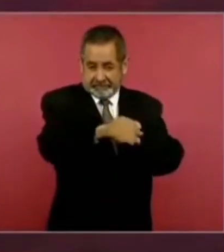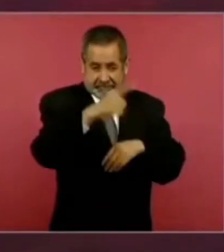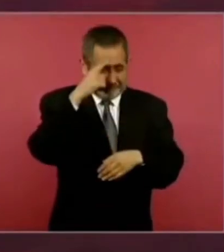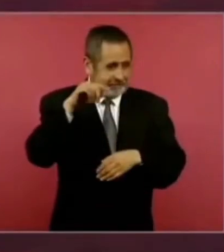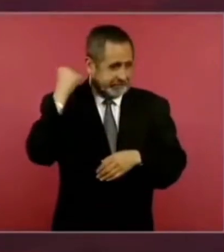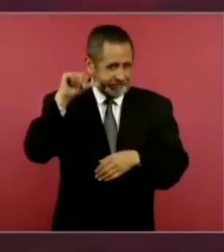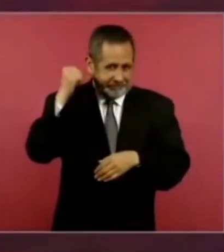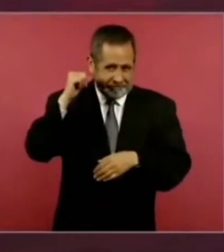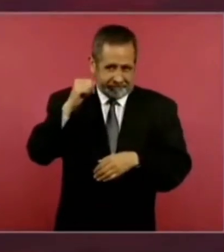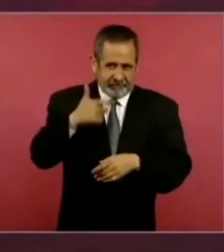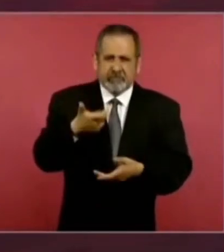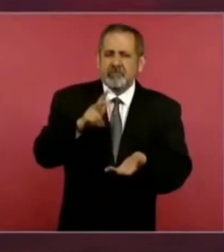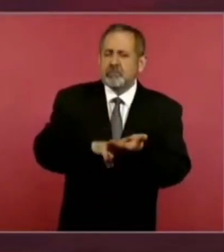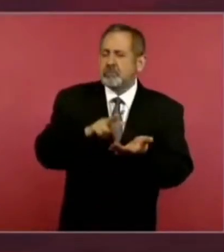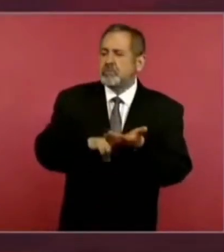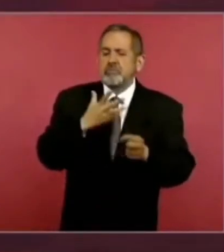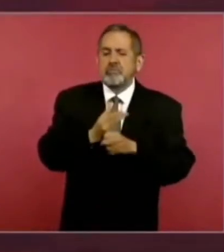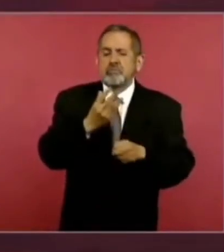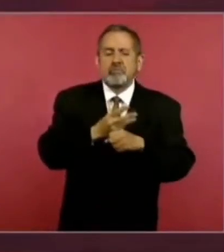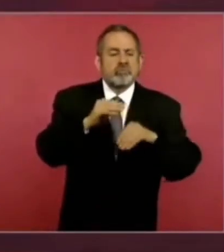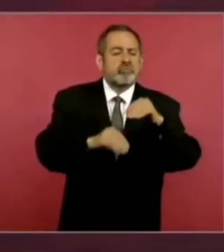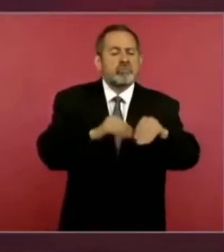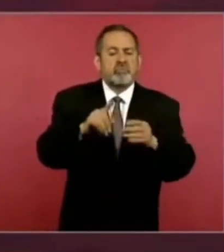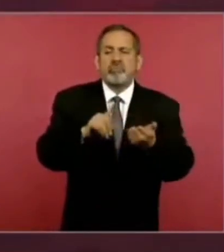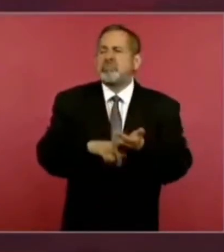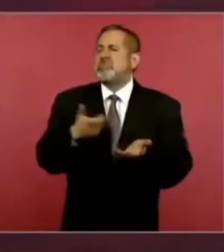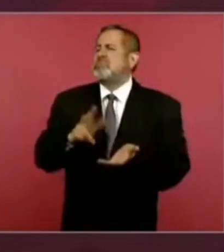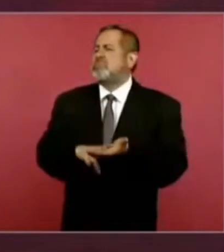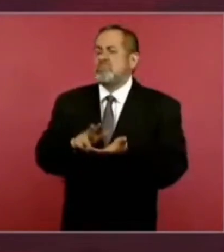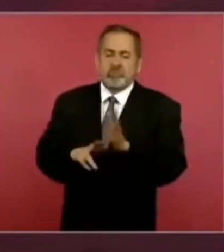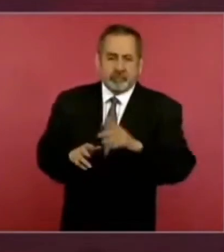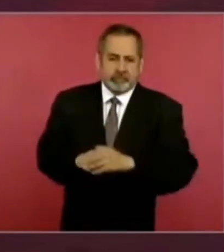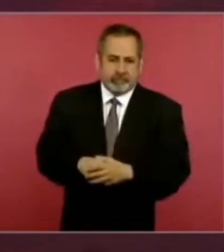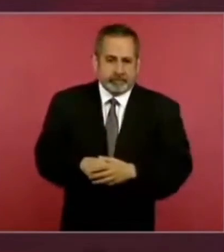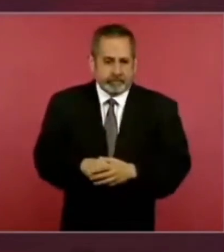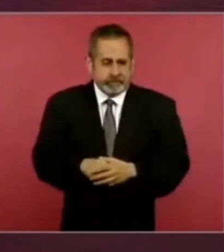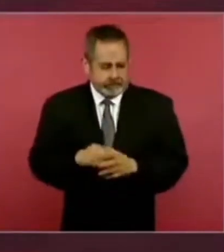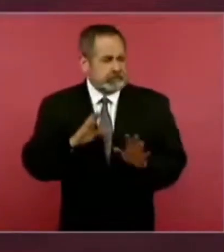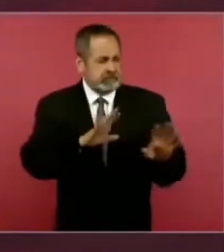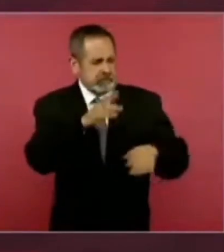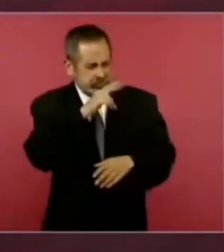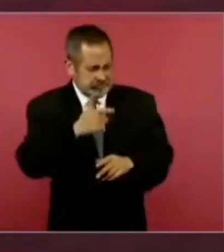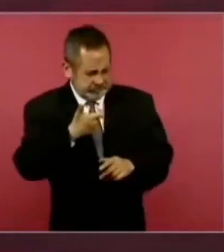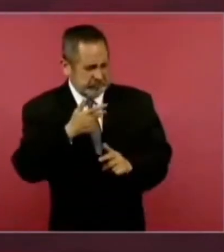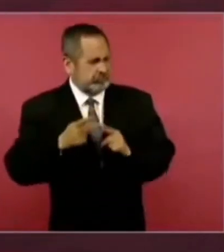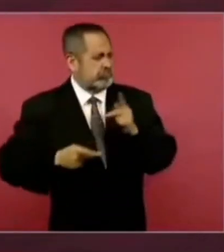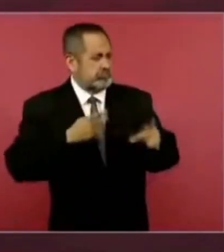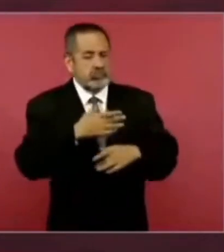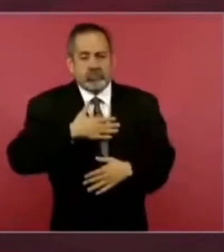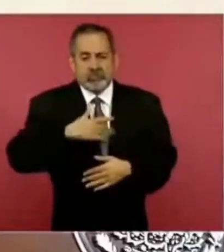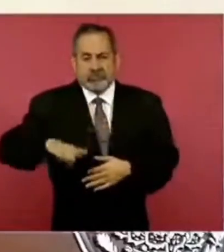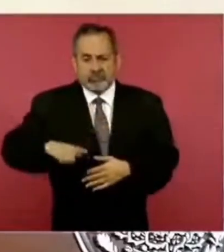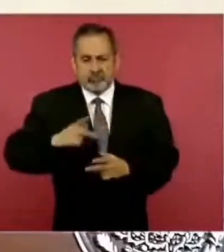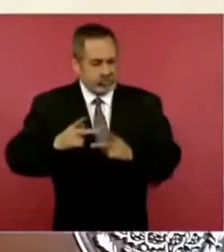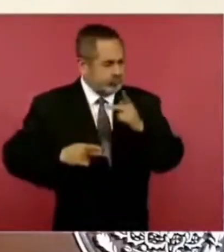con figuras doradas de oro, pues,